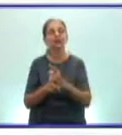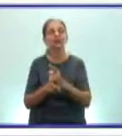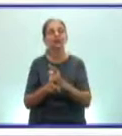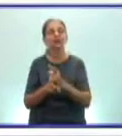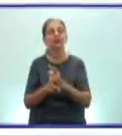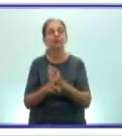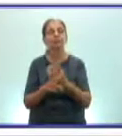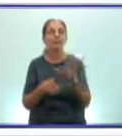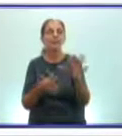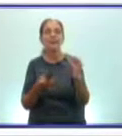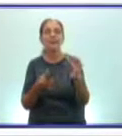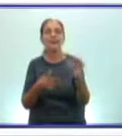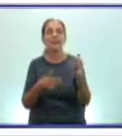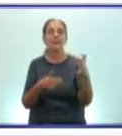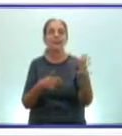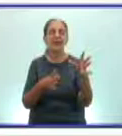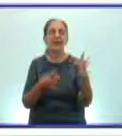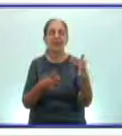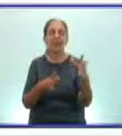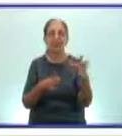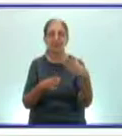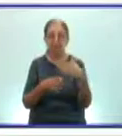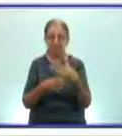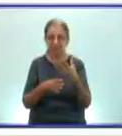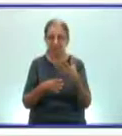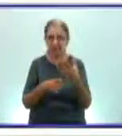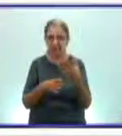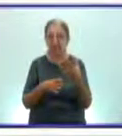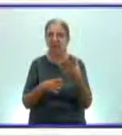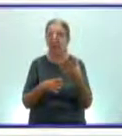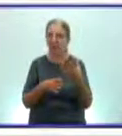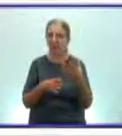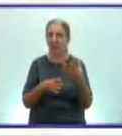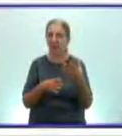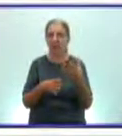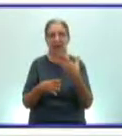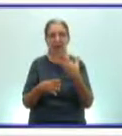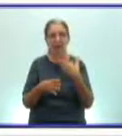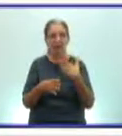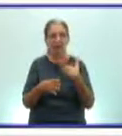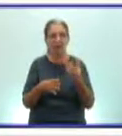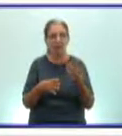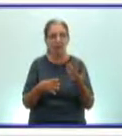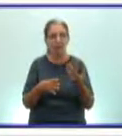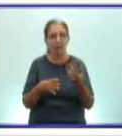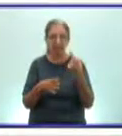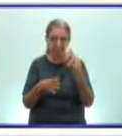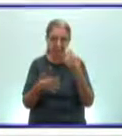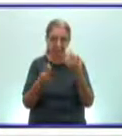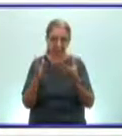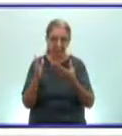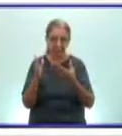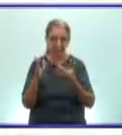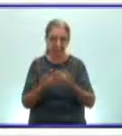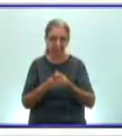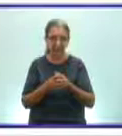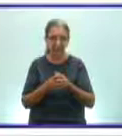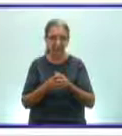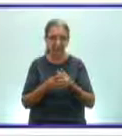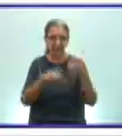de las temperaturas. Si lo efectuamos, en este caso, veamos qué nos